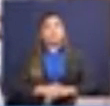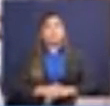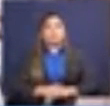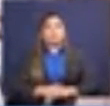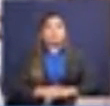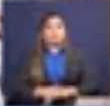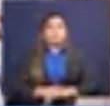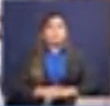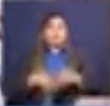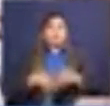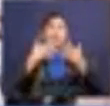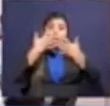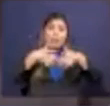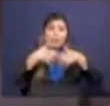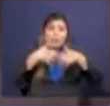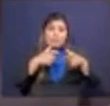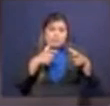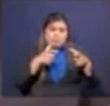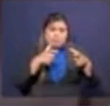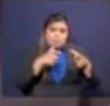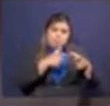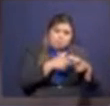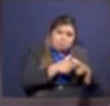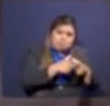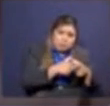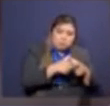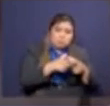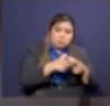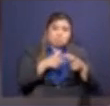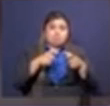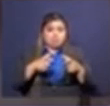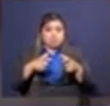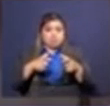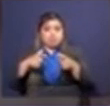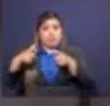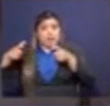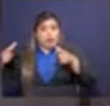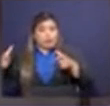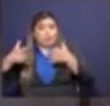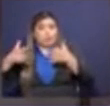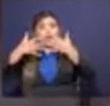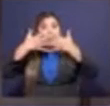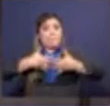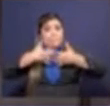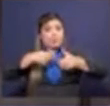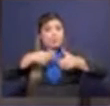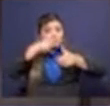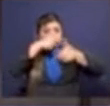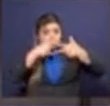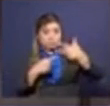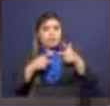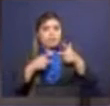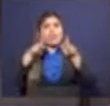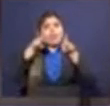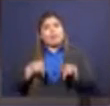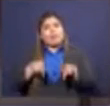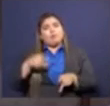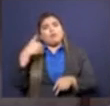Las micro, pequeñas y medianas empresas y los emprendedores